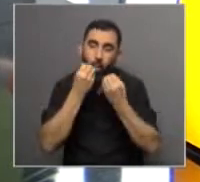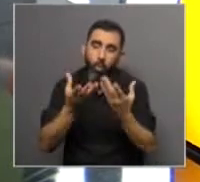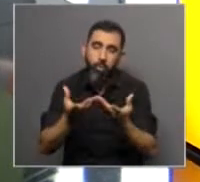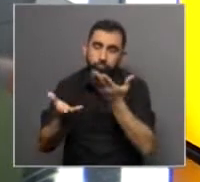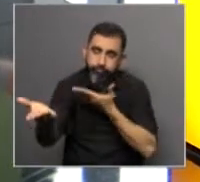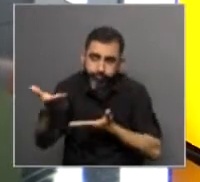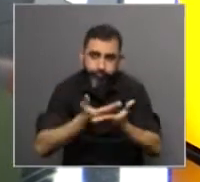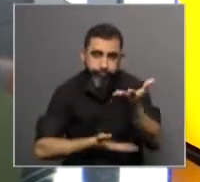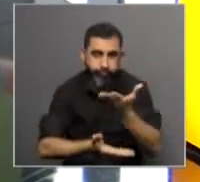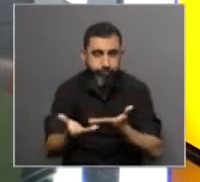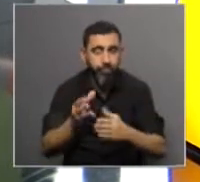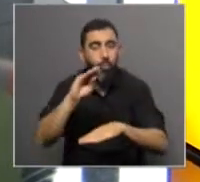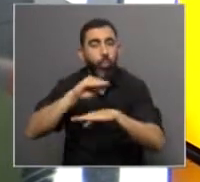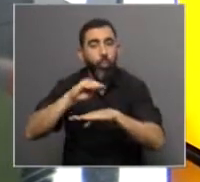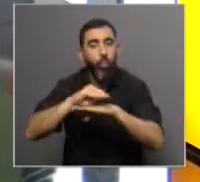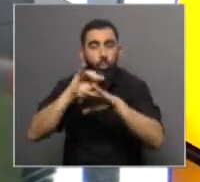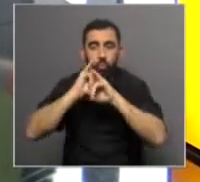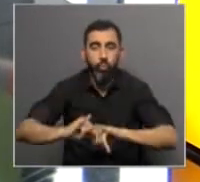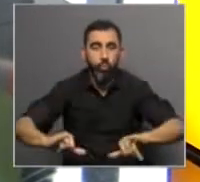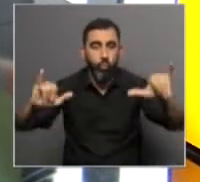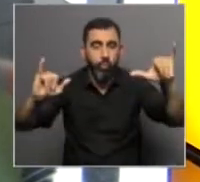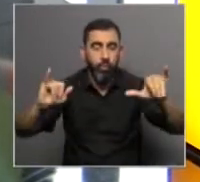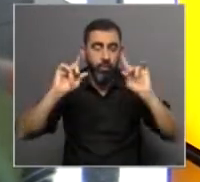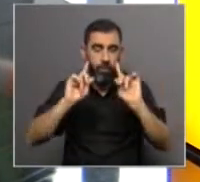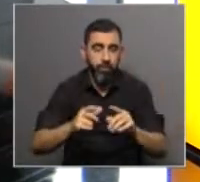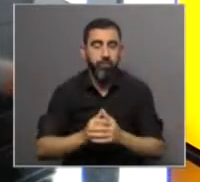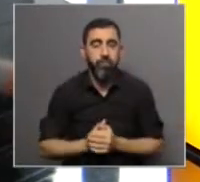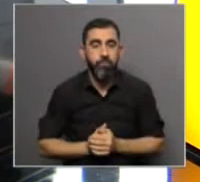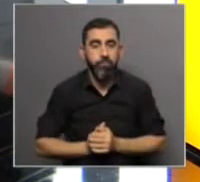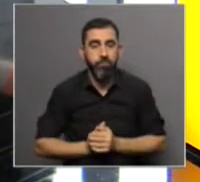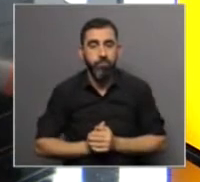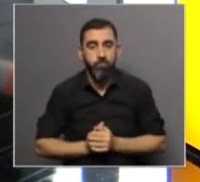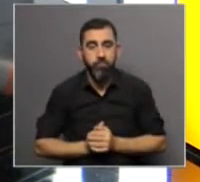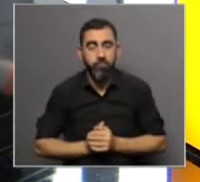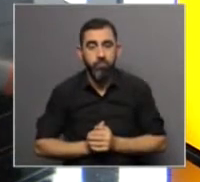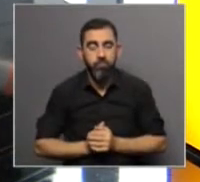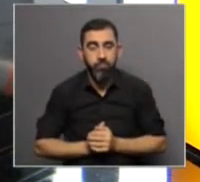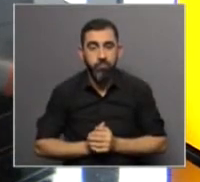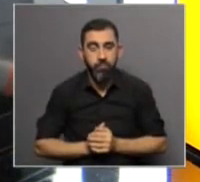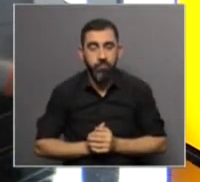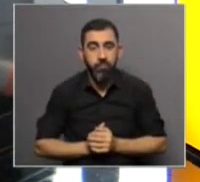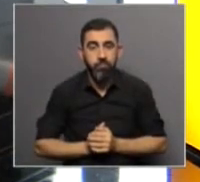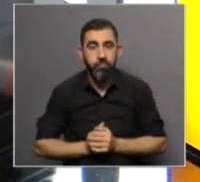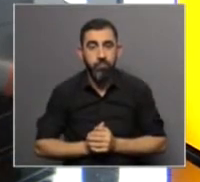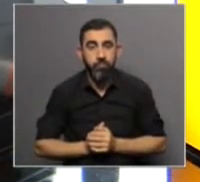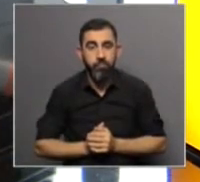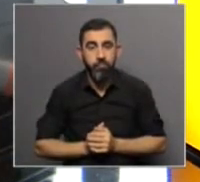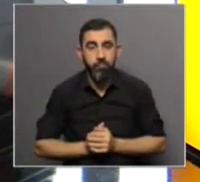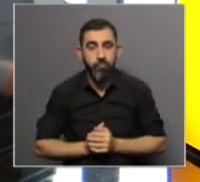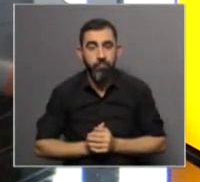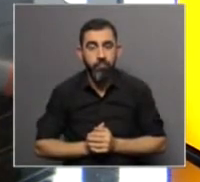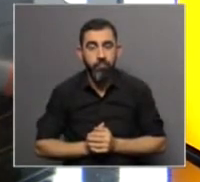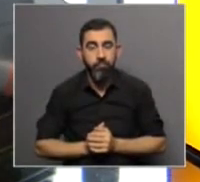correcto es devolver en forma de cultura ese conocimiento que nos ayudan a